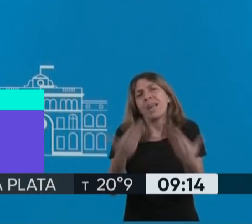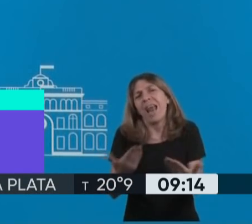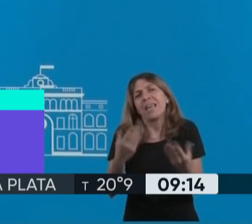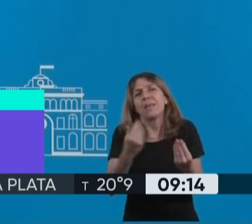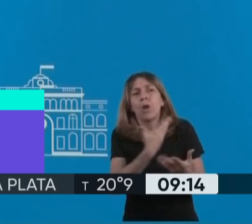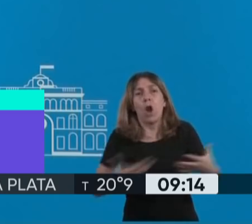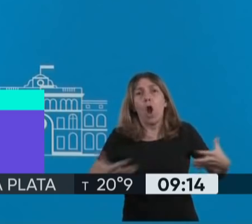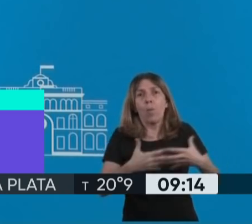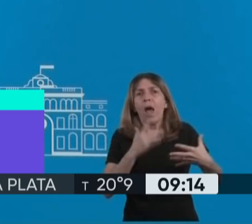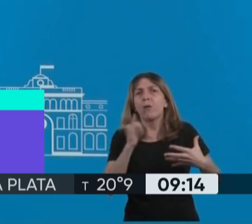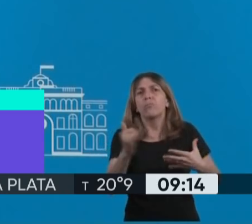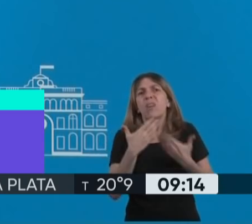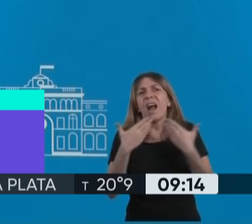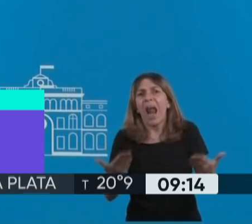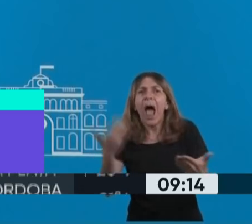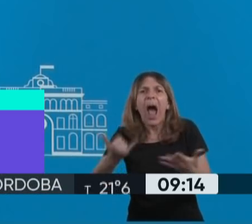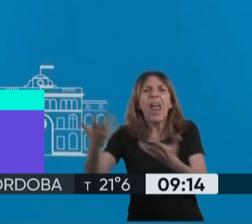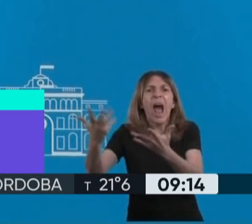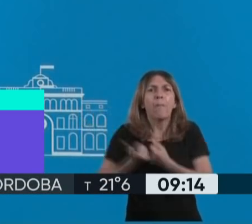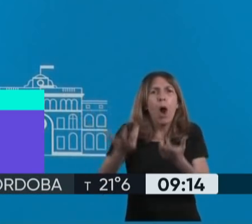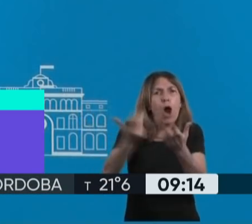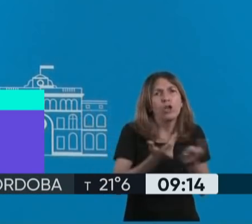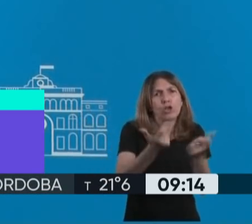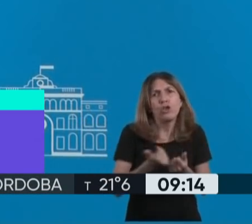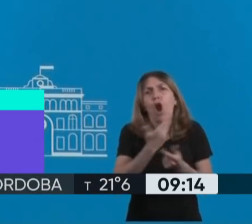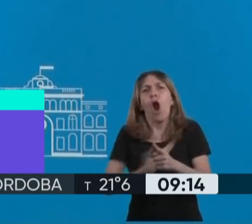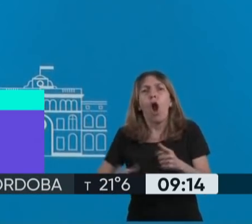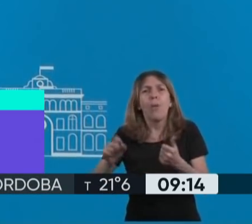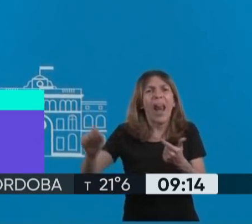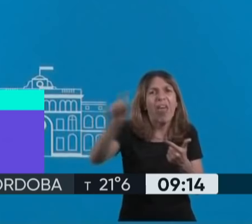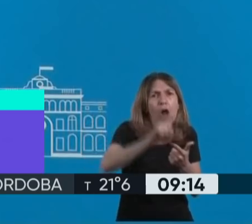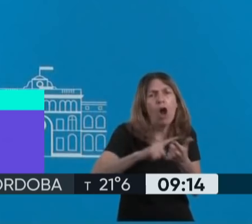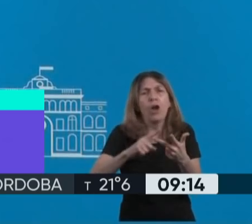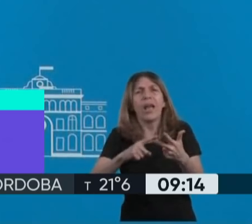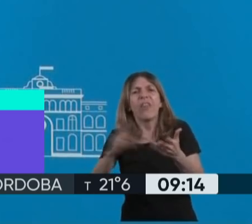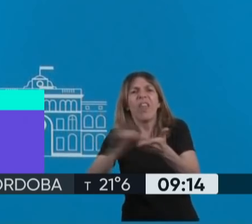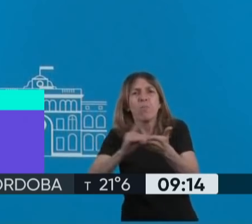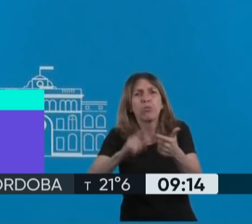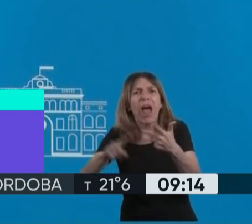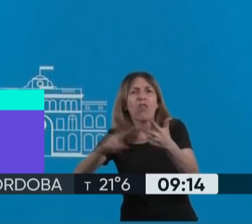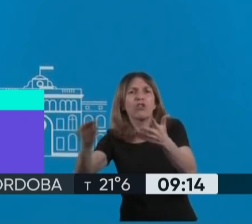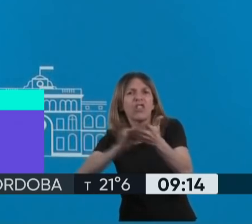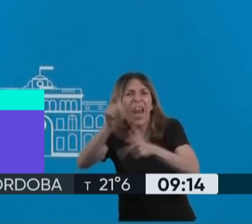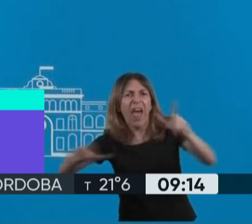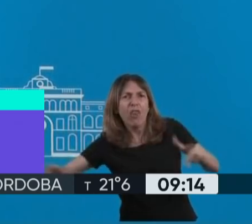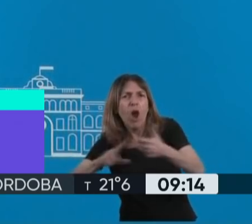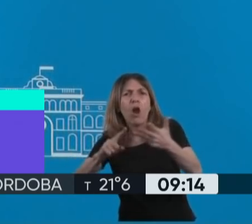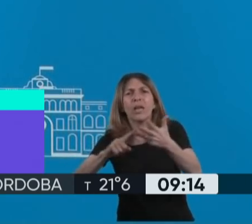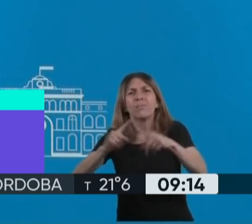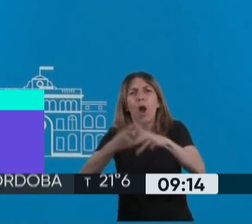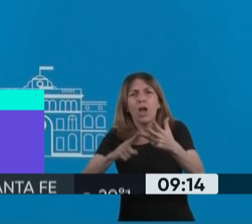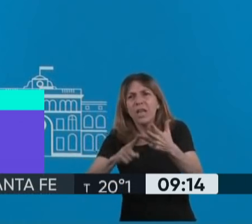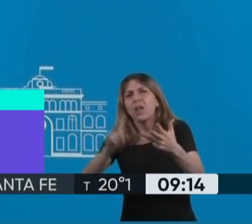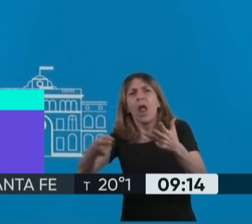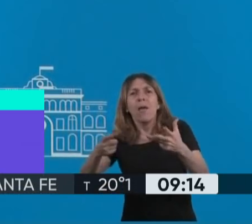gobierno en ese sentido, de sentir que hay un conjunto de gobernadores, de diputados, de senadores, de funcionarios, de fuerzas de